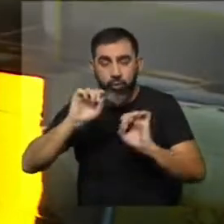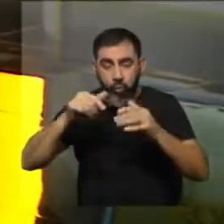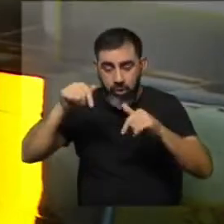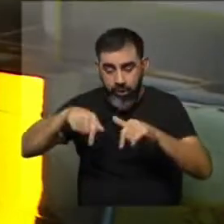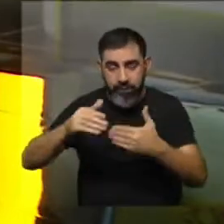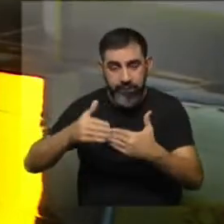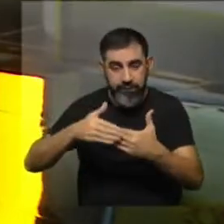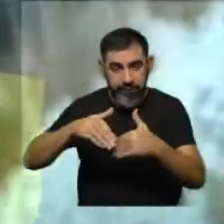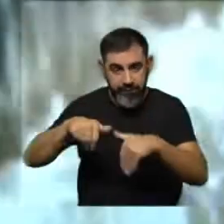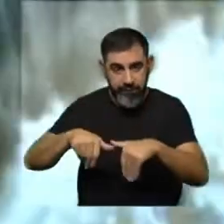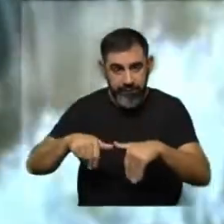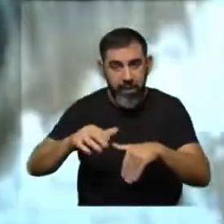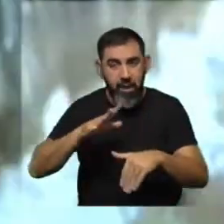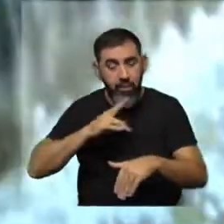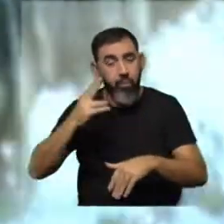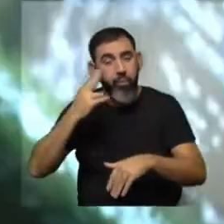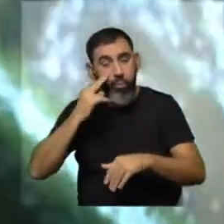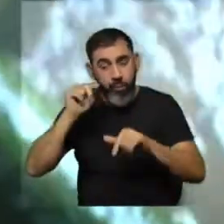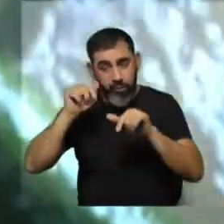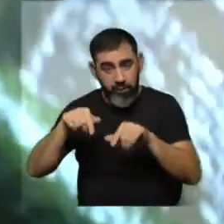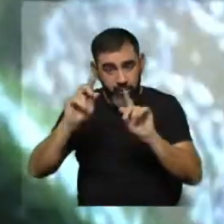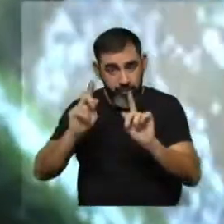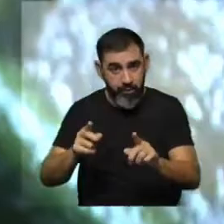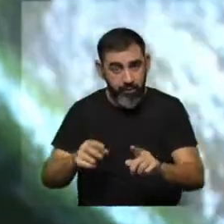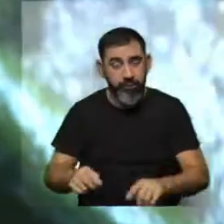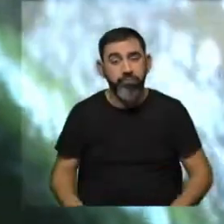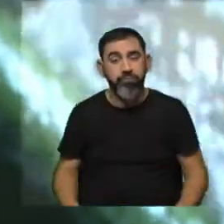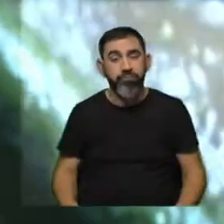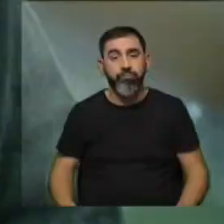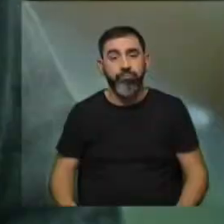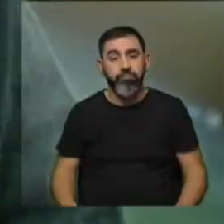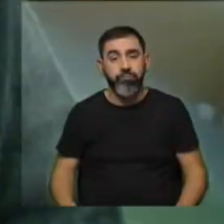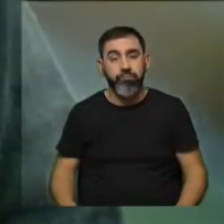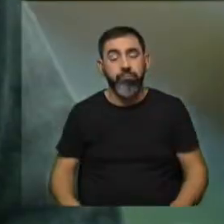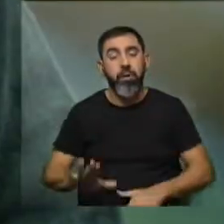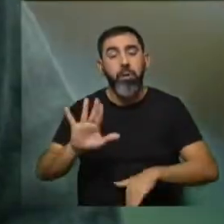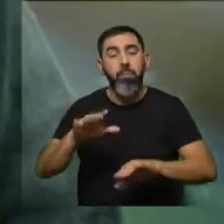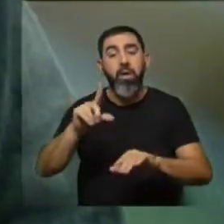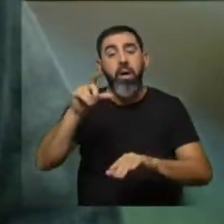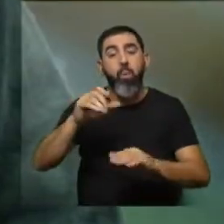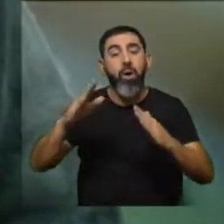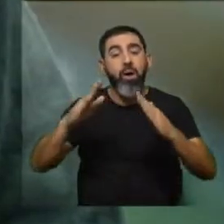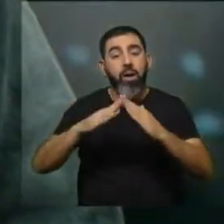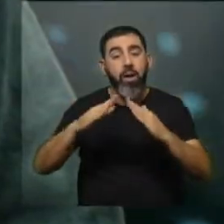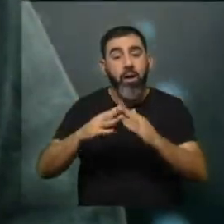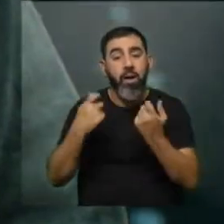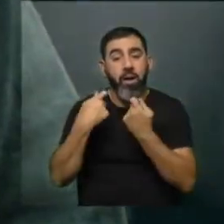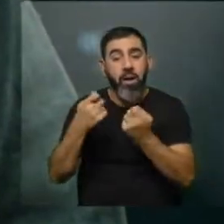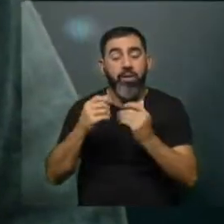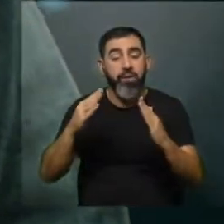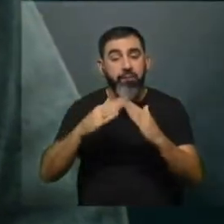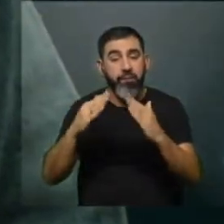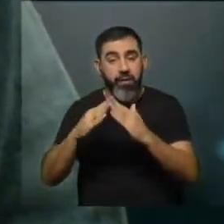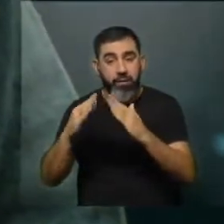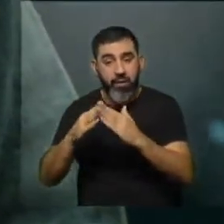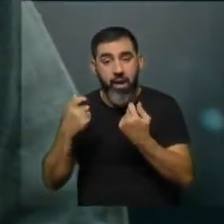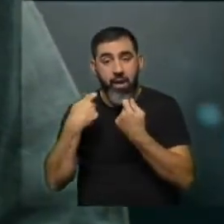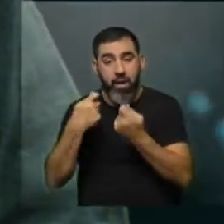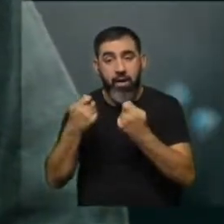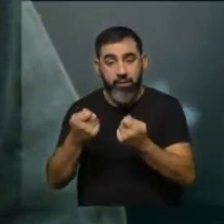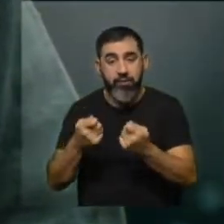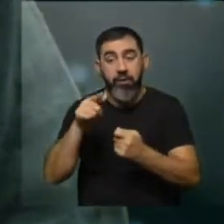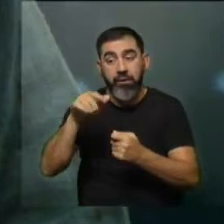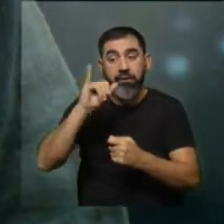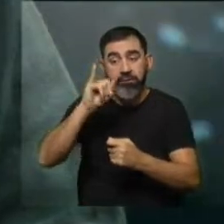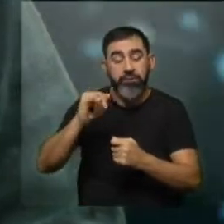nuestro. ¿Tenemos un problema también en ese lado o no? El mayor uso es el uso doméstico de las viviendas. Por lo tanto, ahí hay